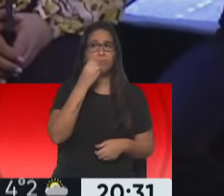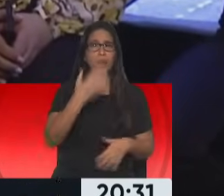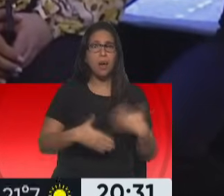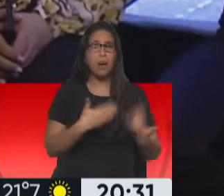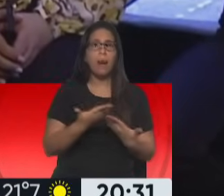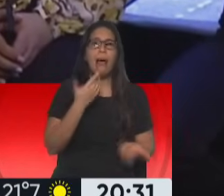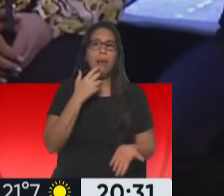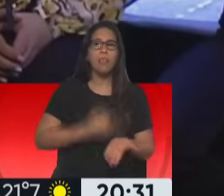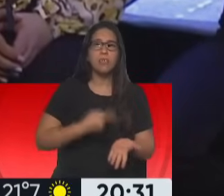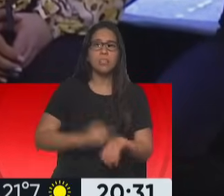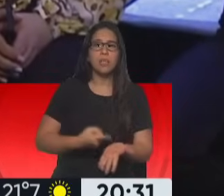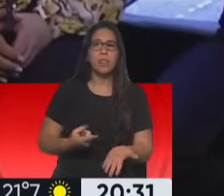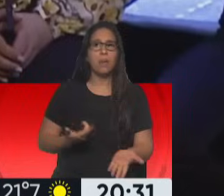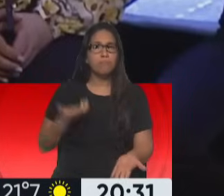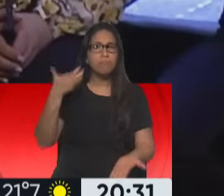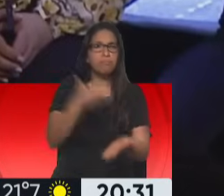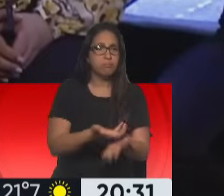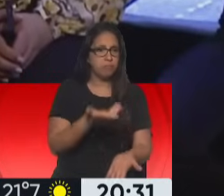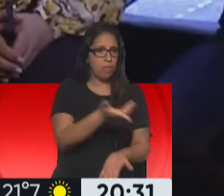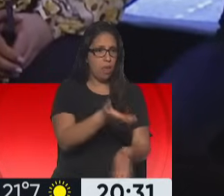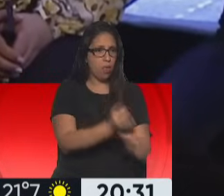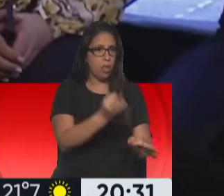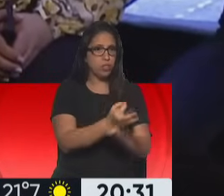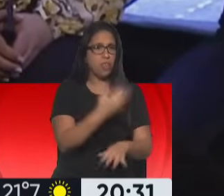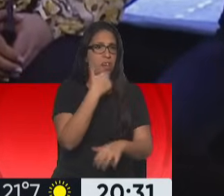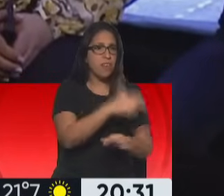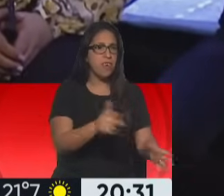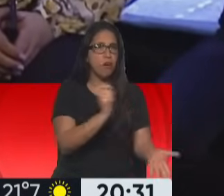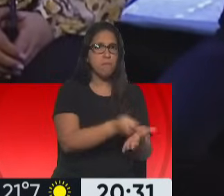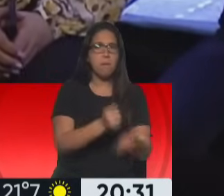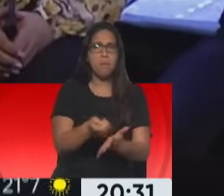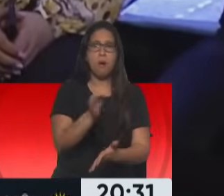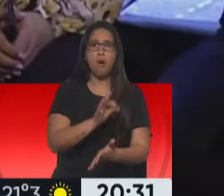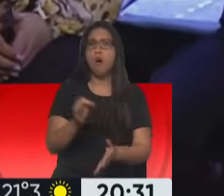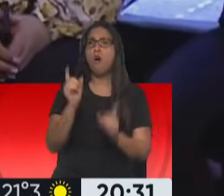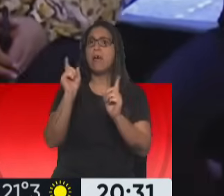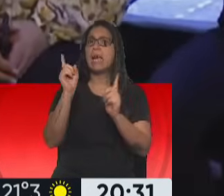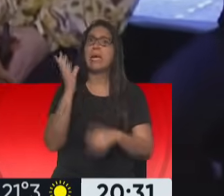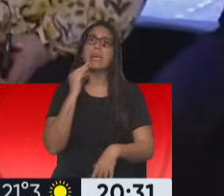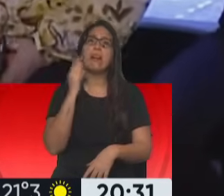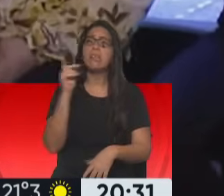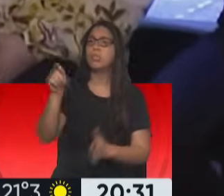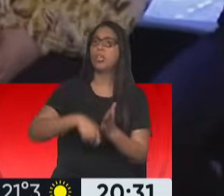pueden decidir invertir más en la educación de sus hijos o en la propia, contratando un profesor de inglés.